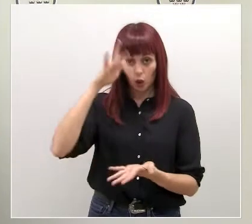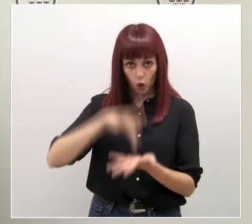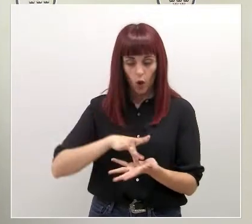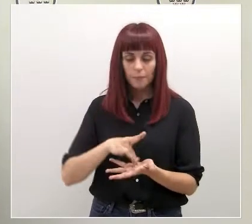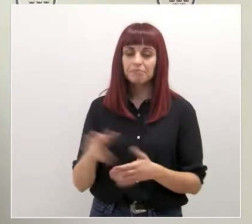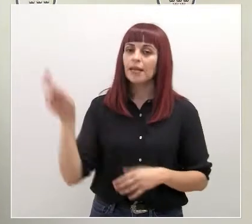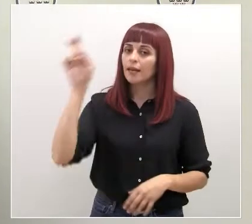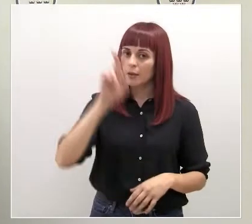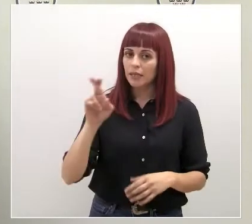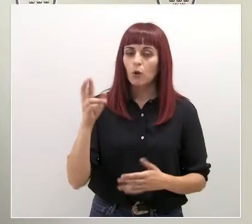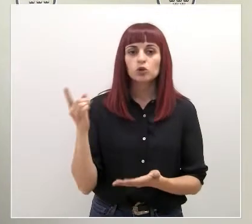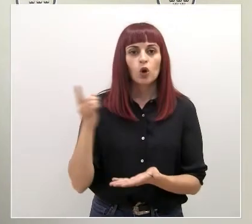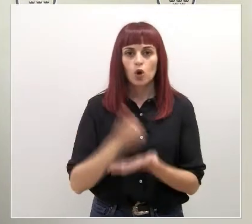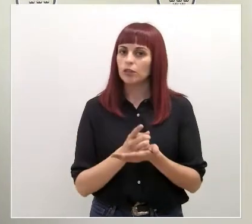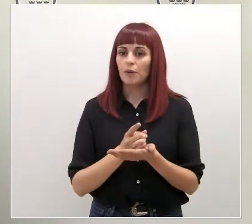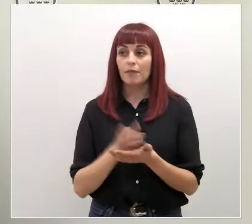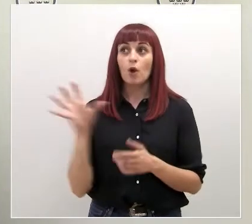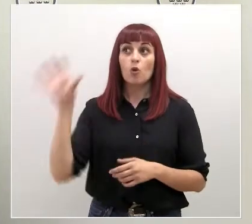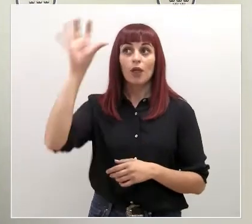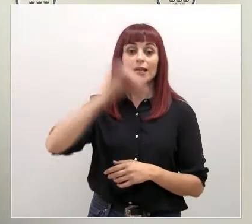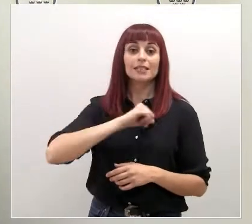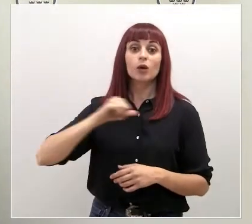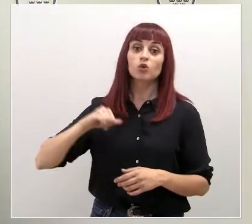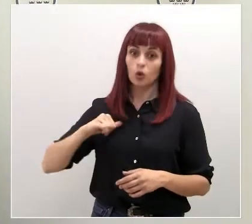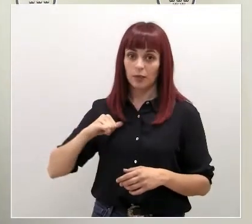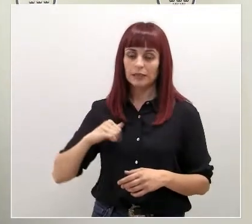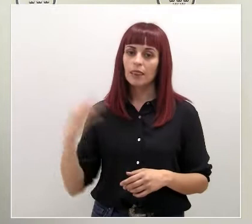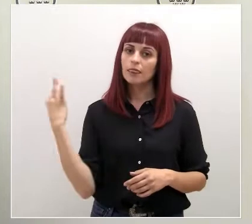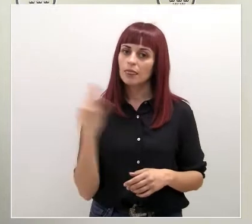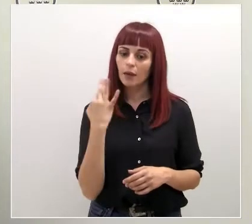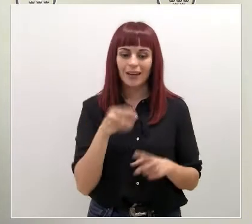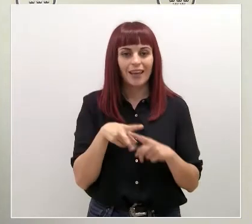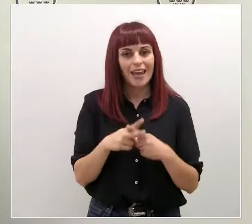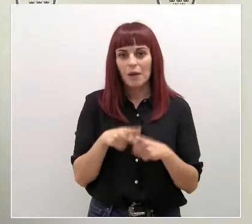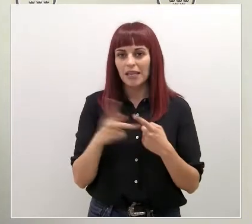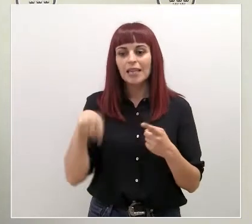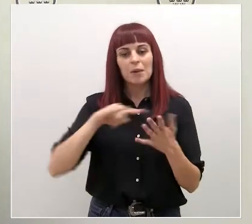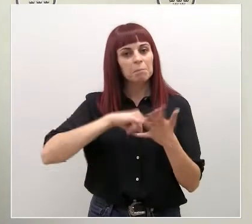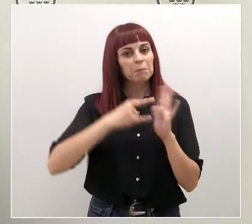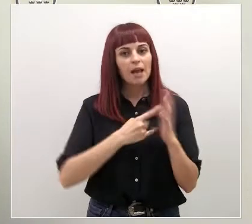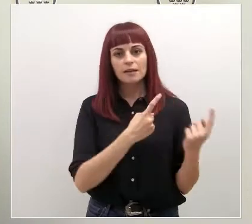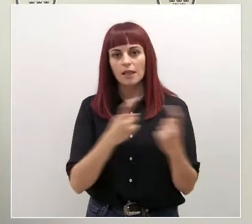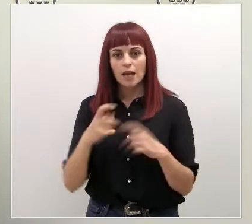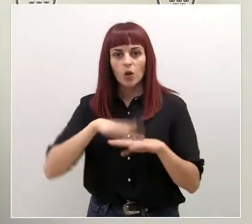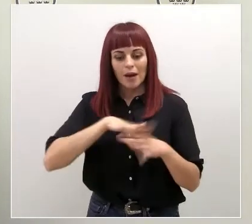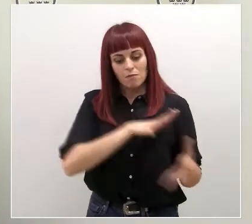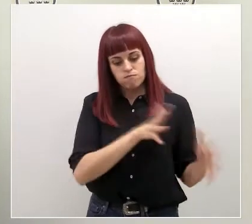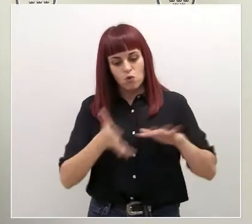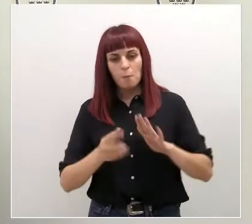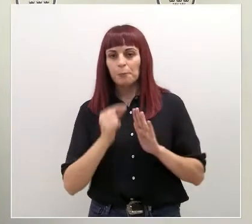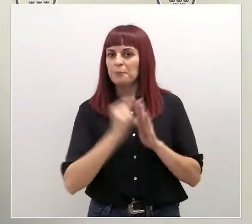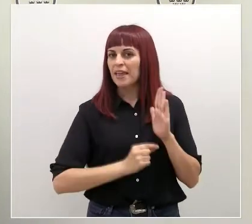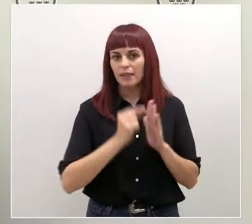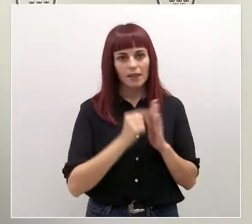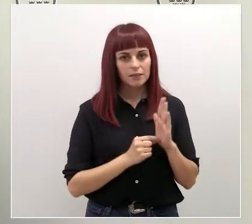volvimos a reiterar la necesidad de que comunidades autónomas dispongan de herramientas y de un plan necesario para adoptar medidas